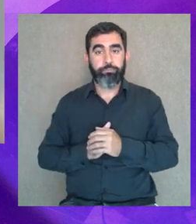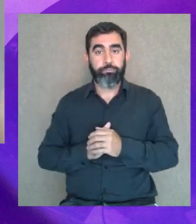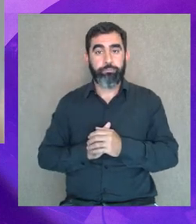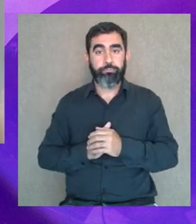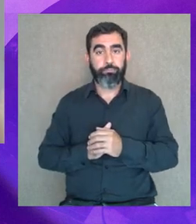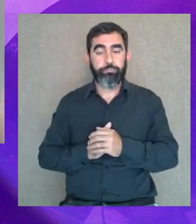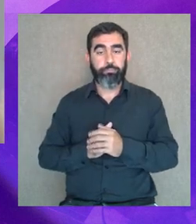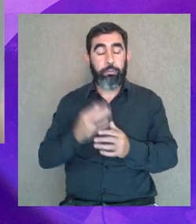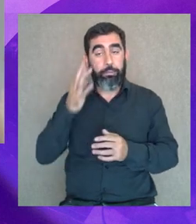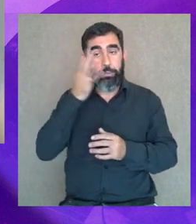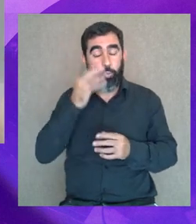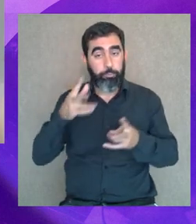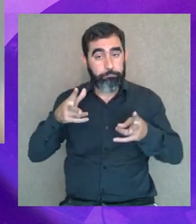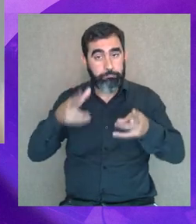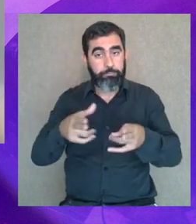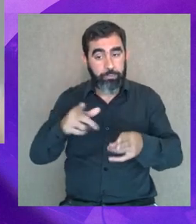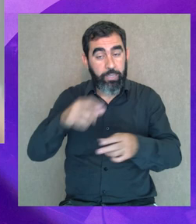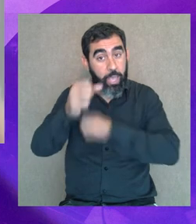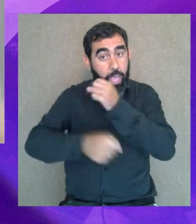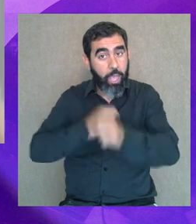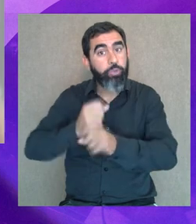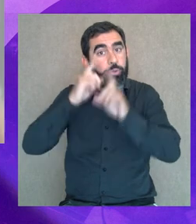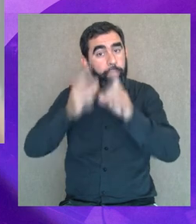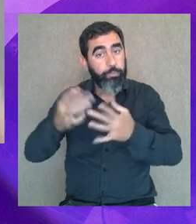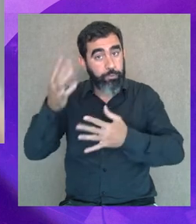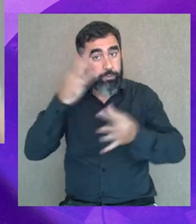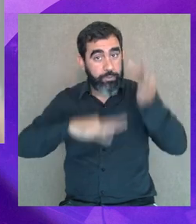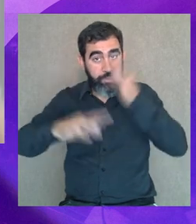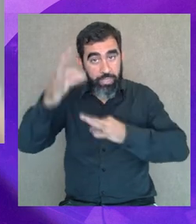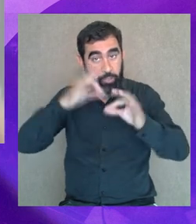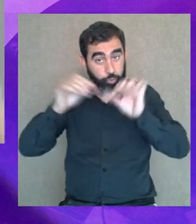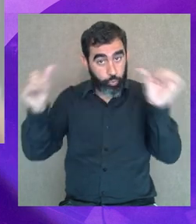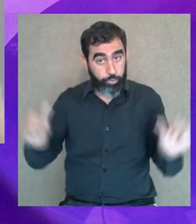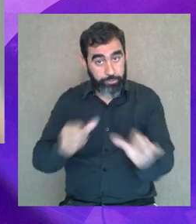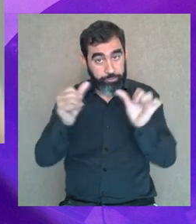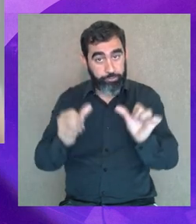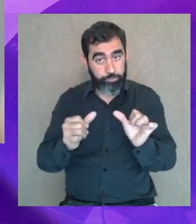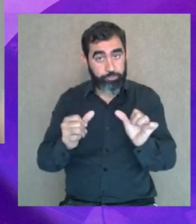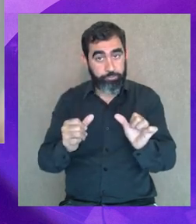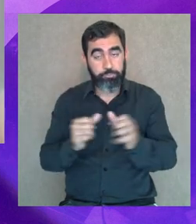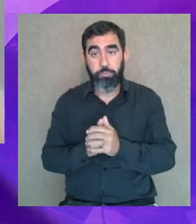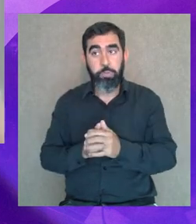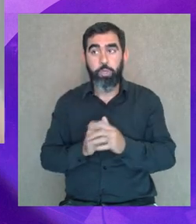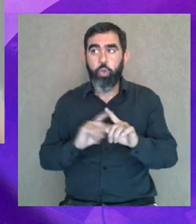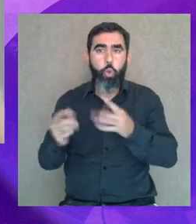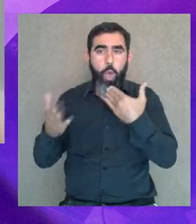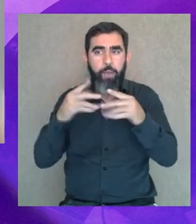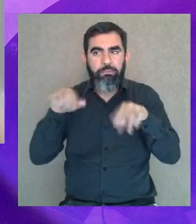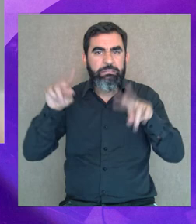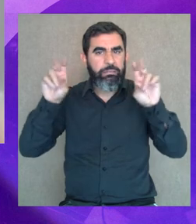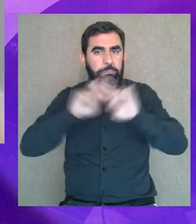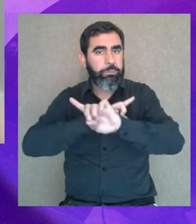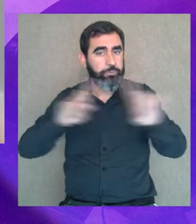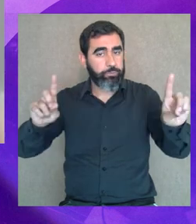total discúlpeme la interrupción pero en ese mismo año también se hizo el teatro y tampoco se hablaba de